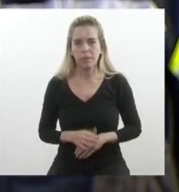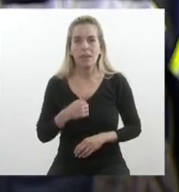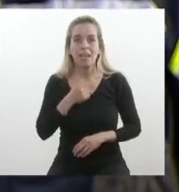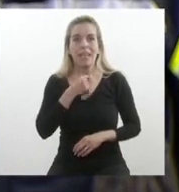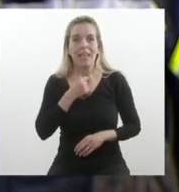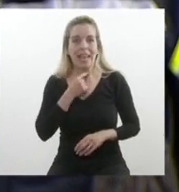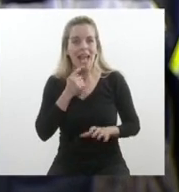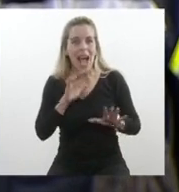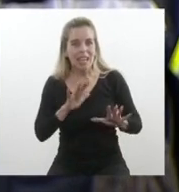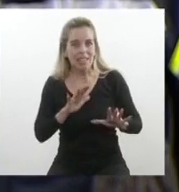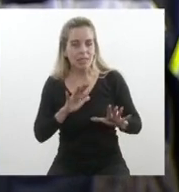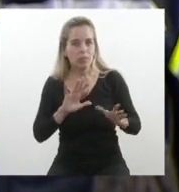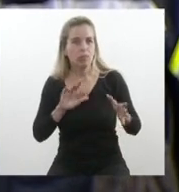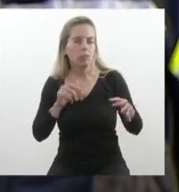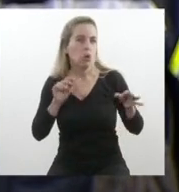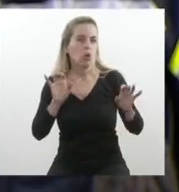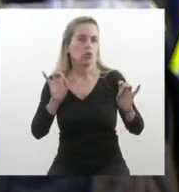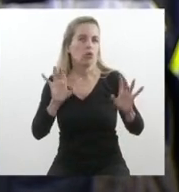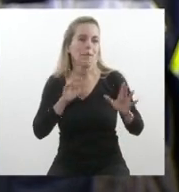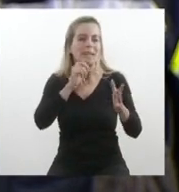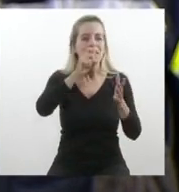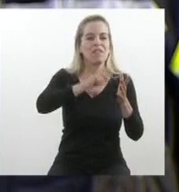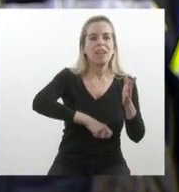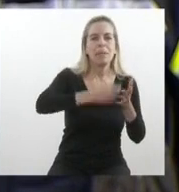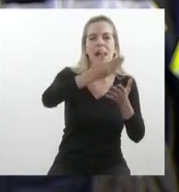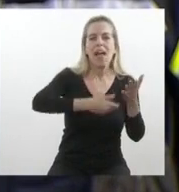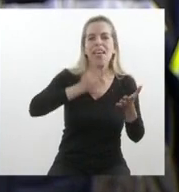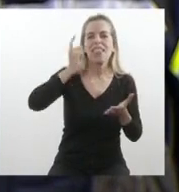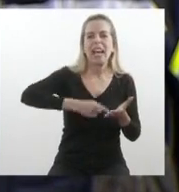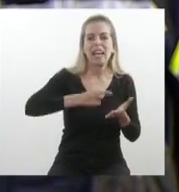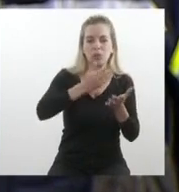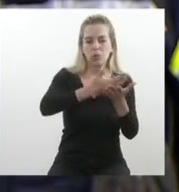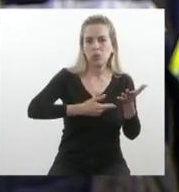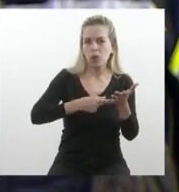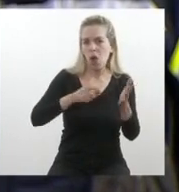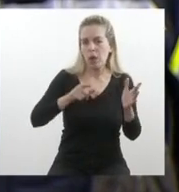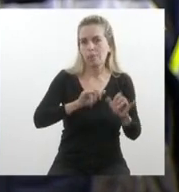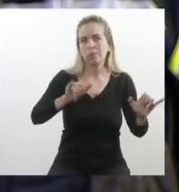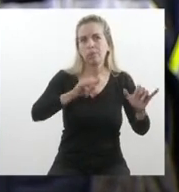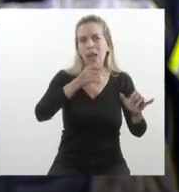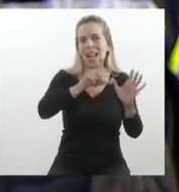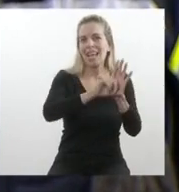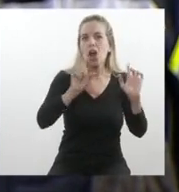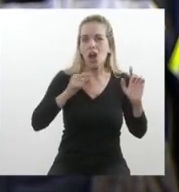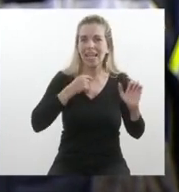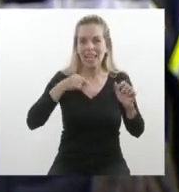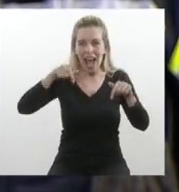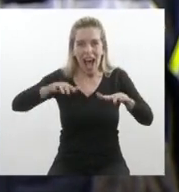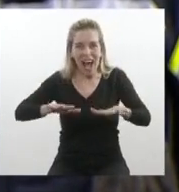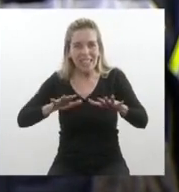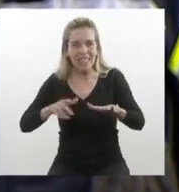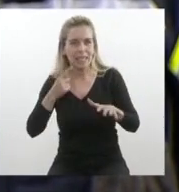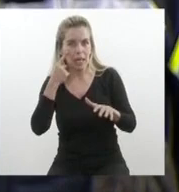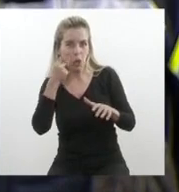que lo hagamos de este modo, no solamente firmando un decreto que promulgue la ley, sino que también